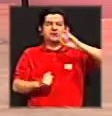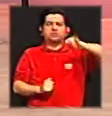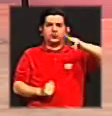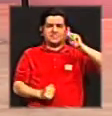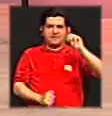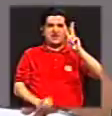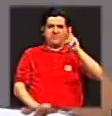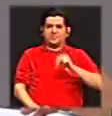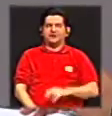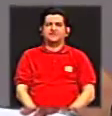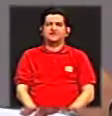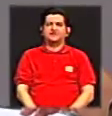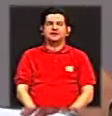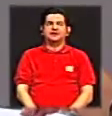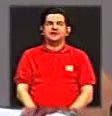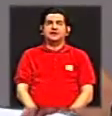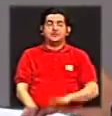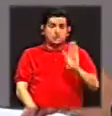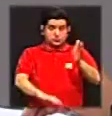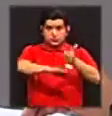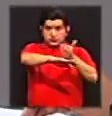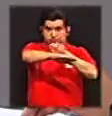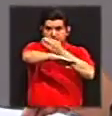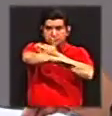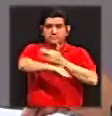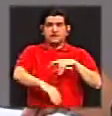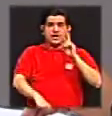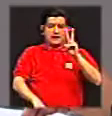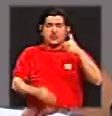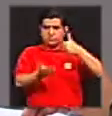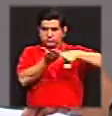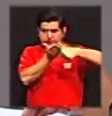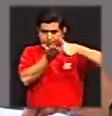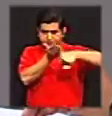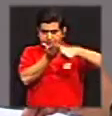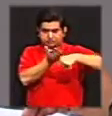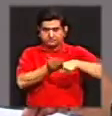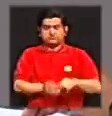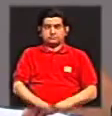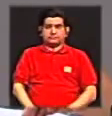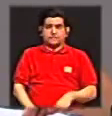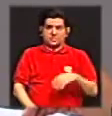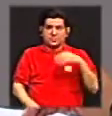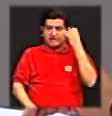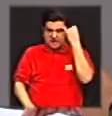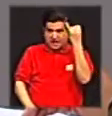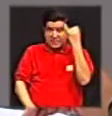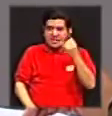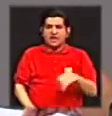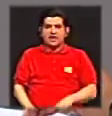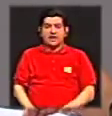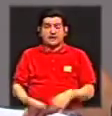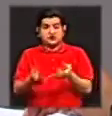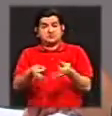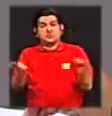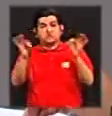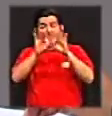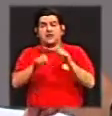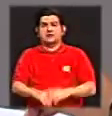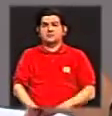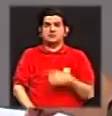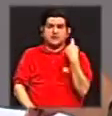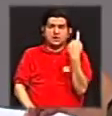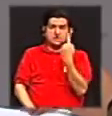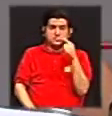es decir, su ascenso entre las dos elecciones es notorio, es decir, es único entre los candidatos de